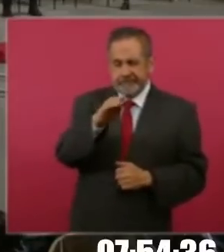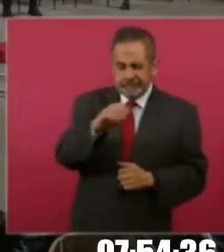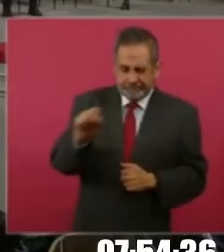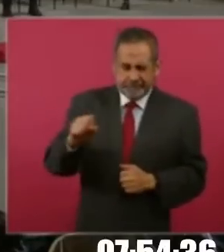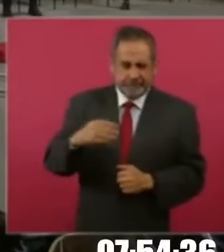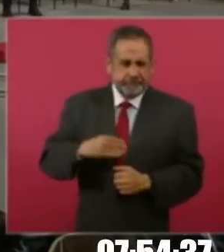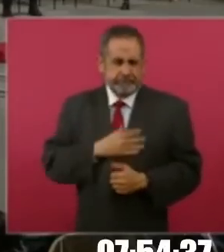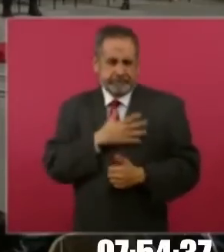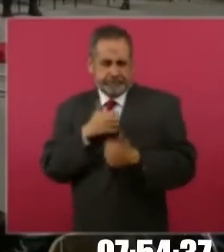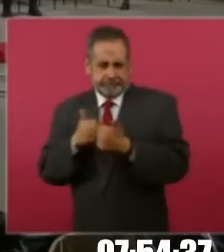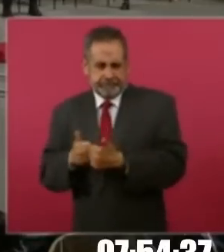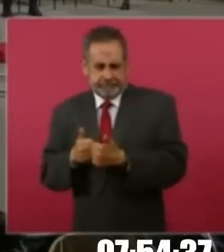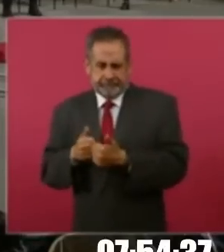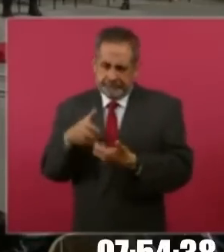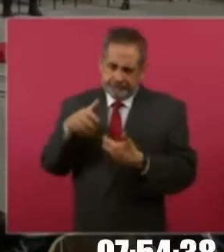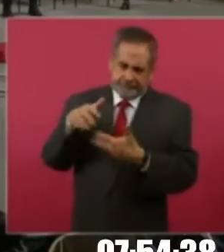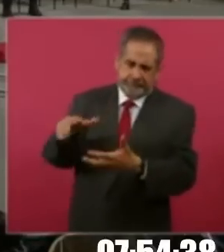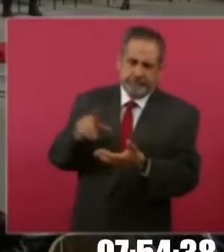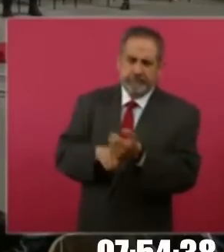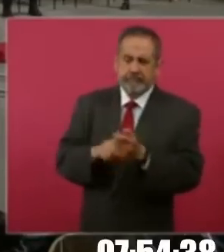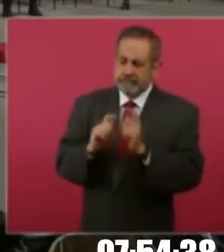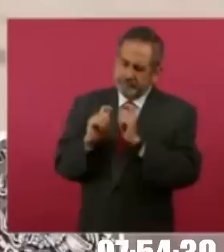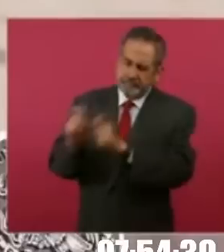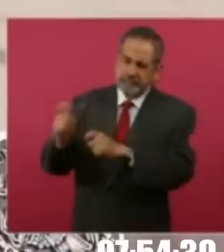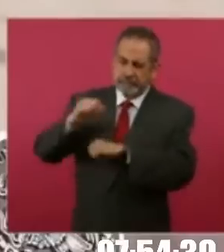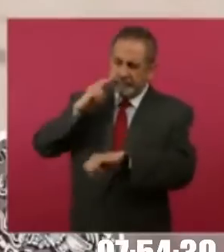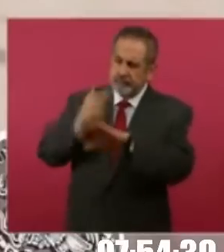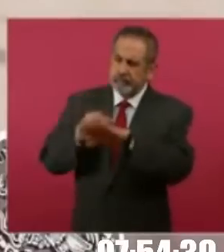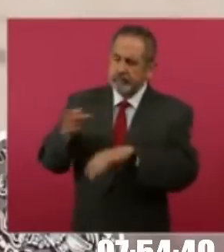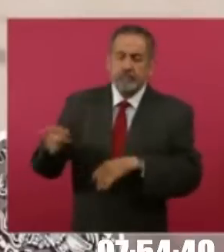bienestar 24 hospitales